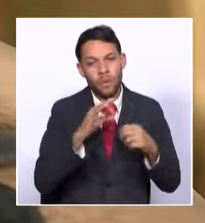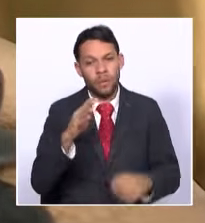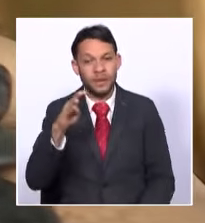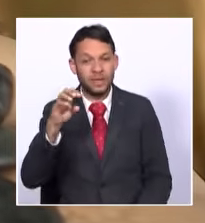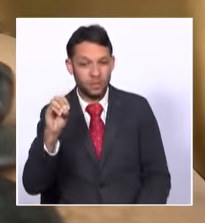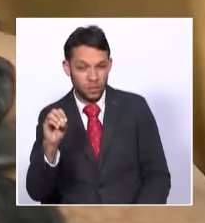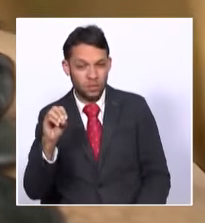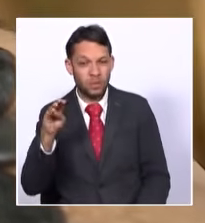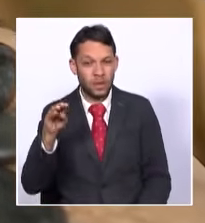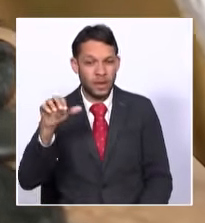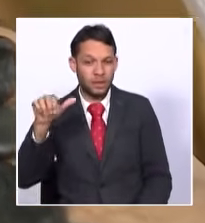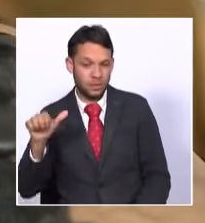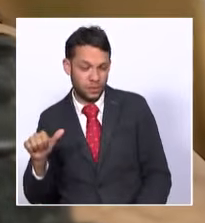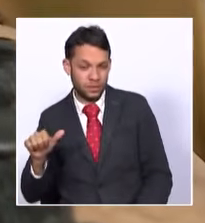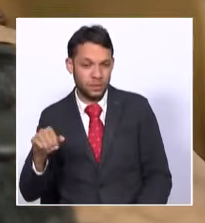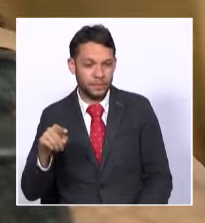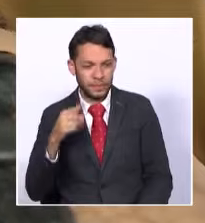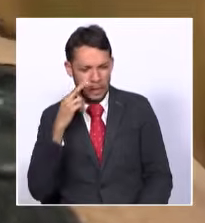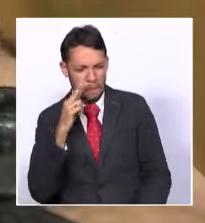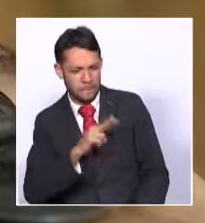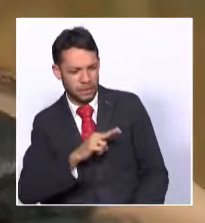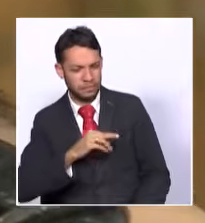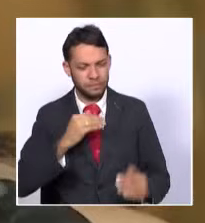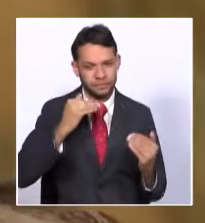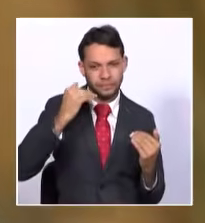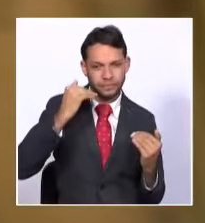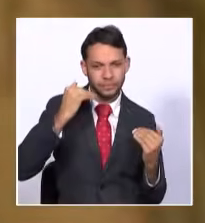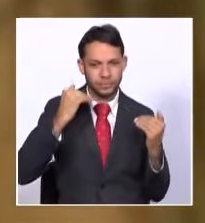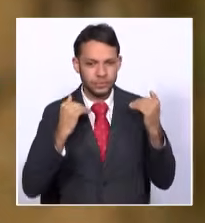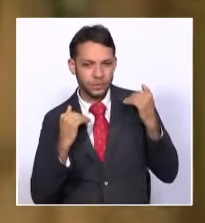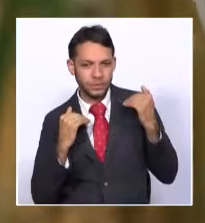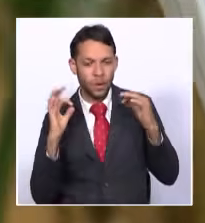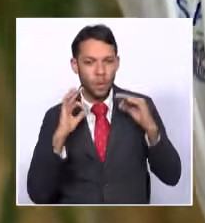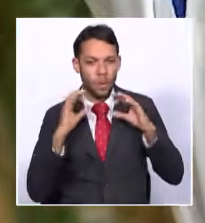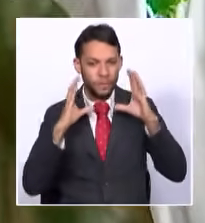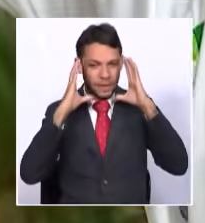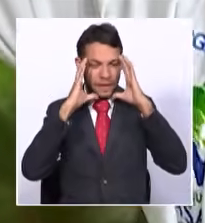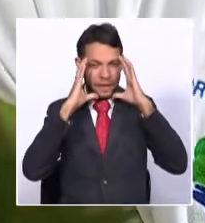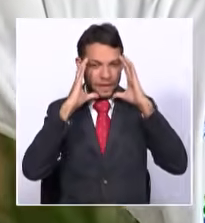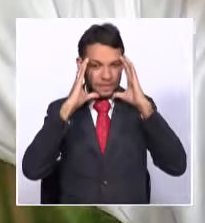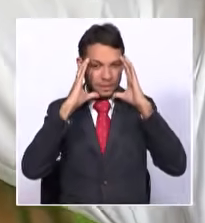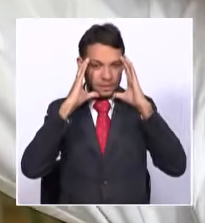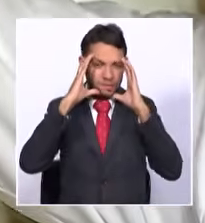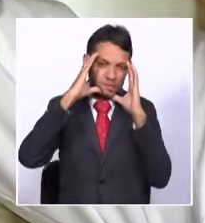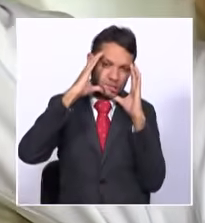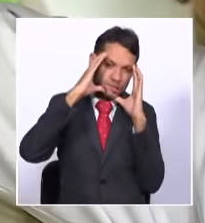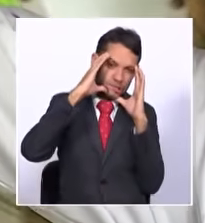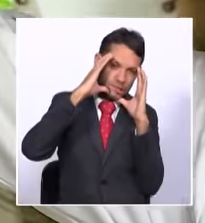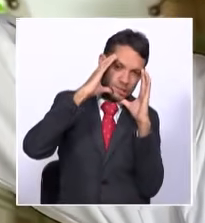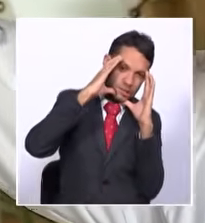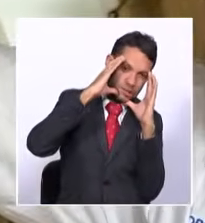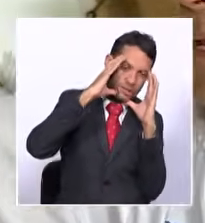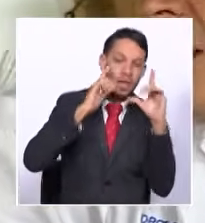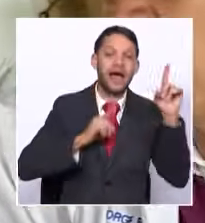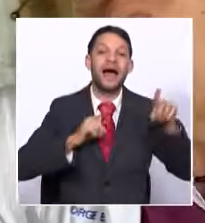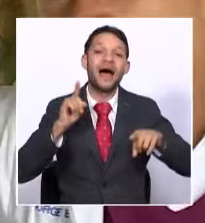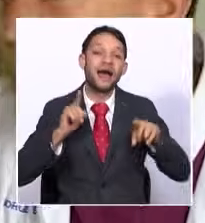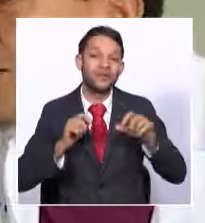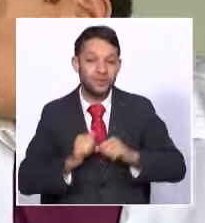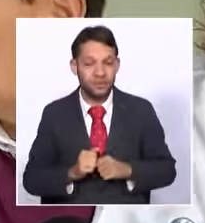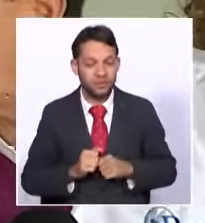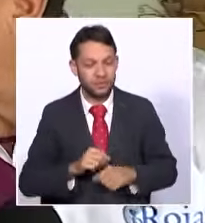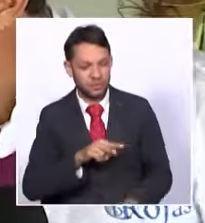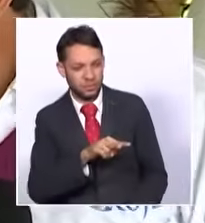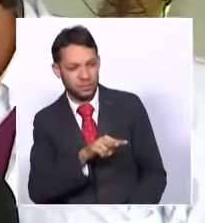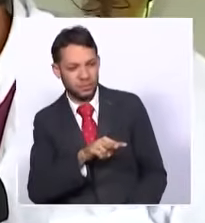mira, tiene un hombro más caído que el otro. La cabeza está como caída para un ladito. Y él ni se da cuenta